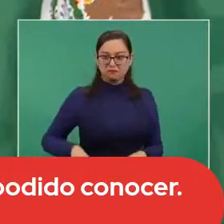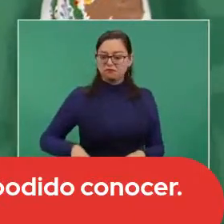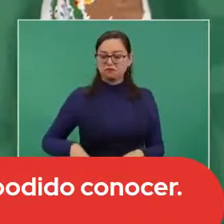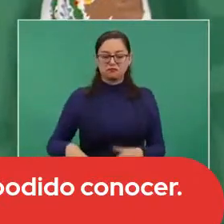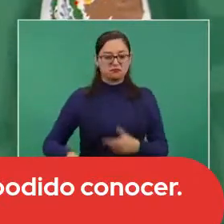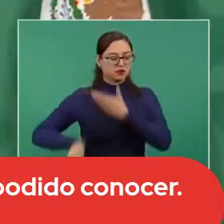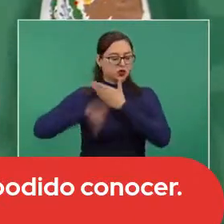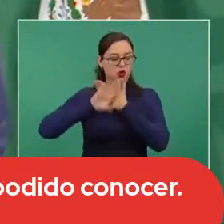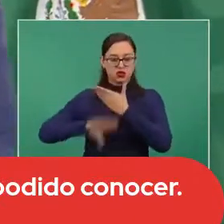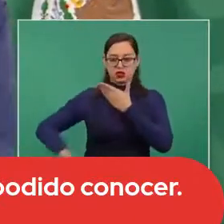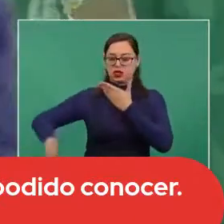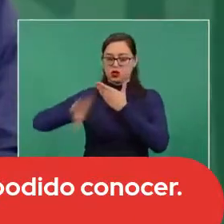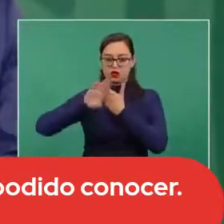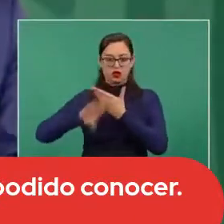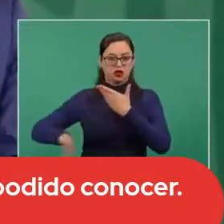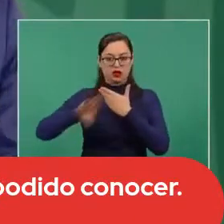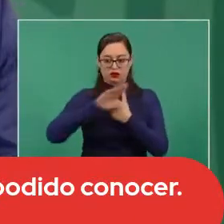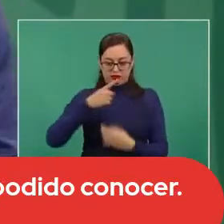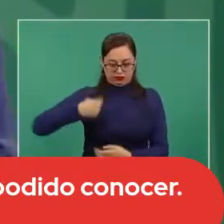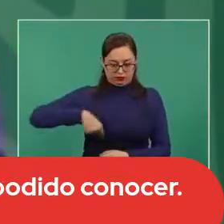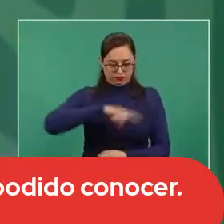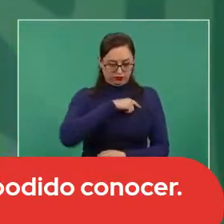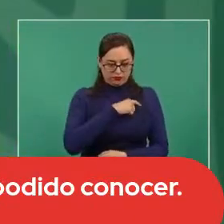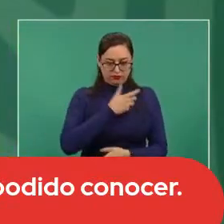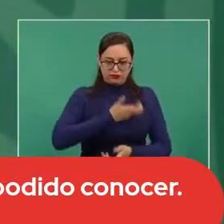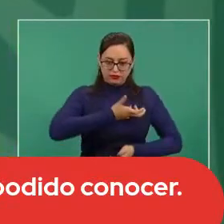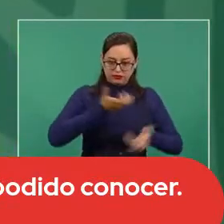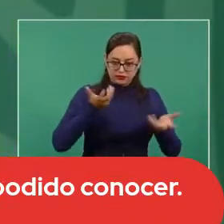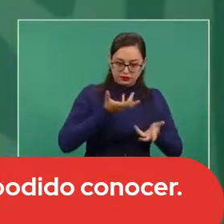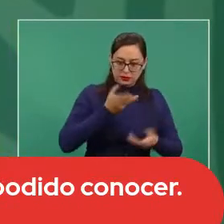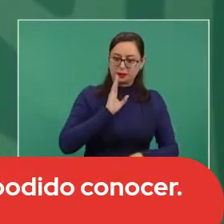ensartamos, también.